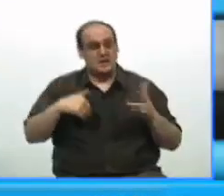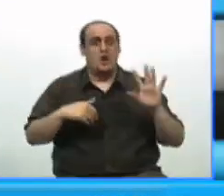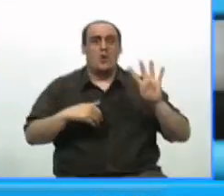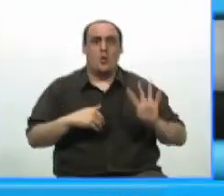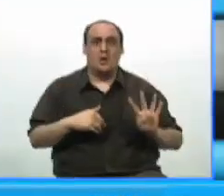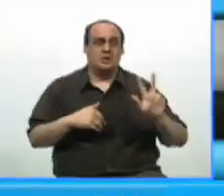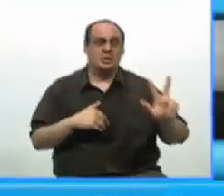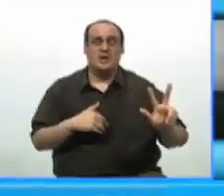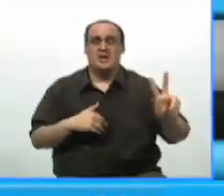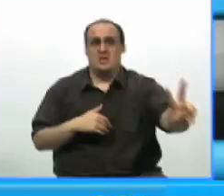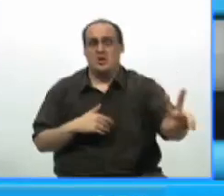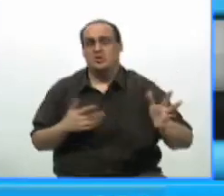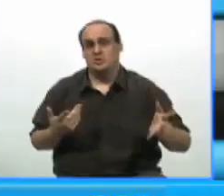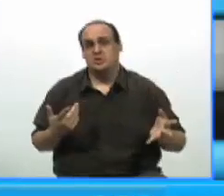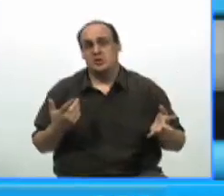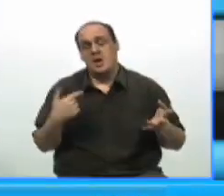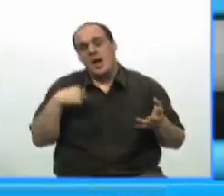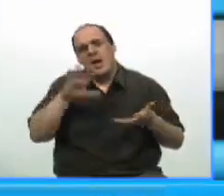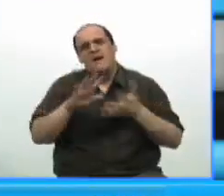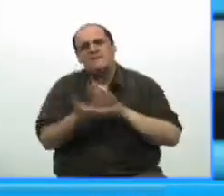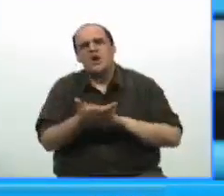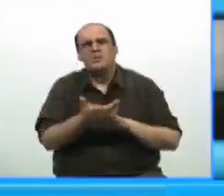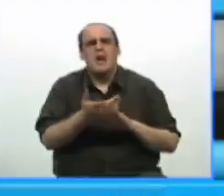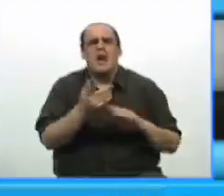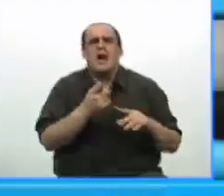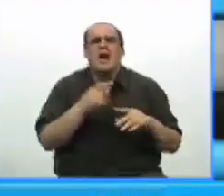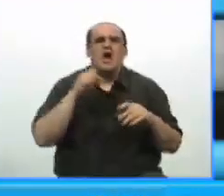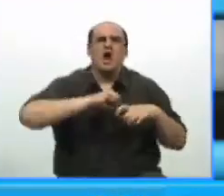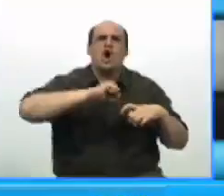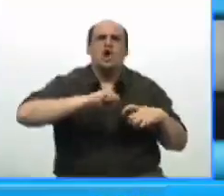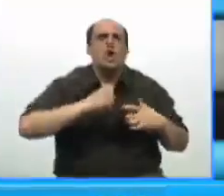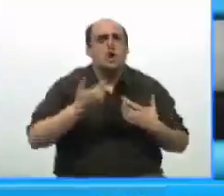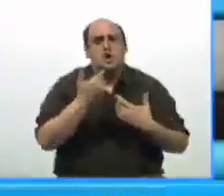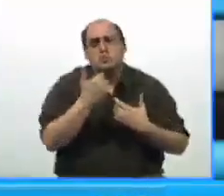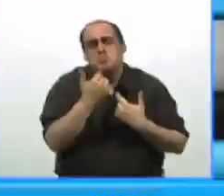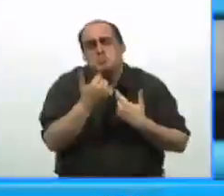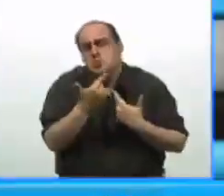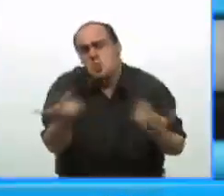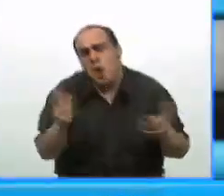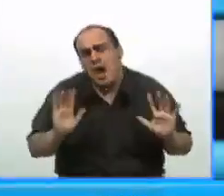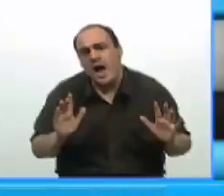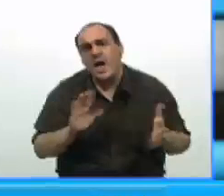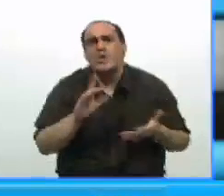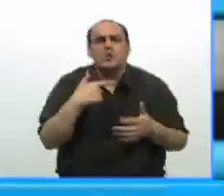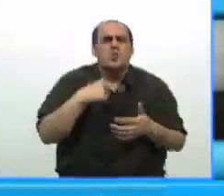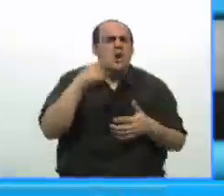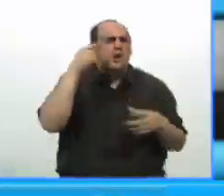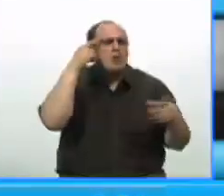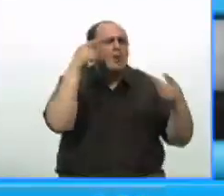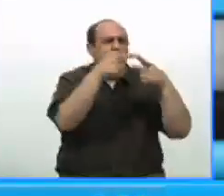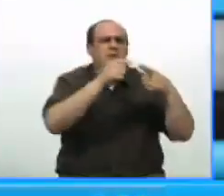primera división, muchas veces los resultados indican otra cosa. Y muchas veces, por buscar un resultado, valga la